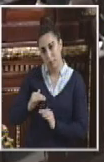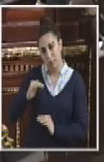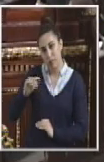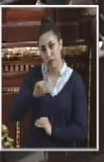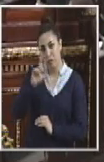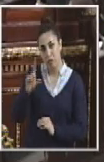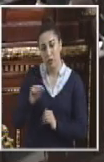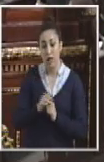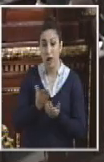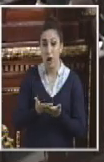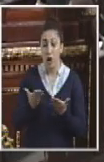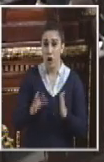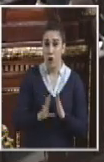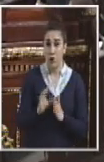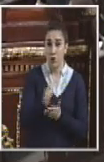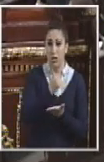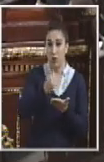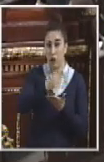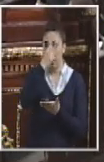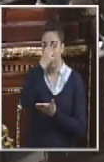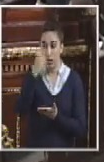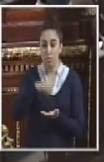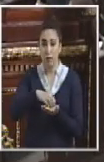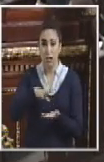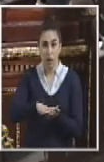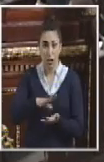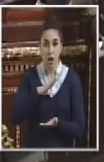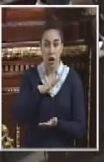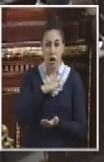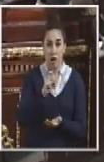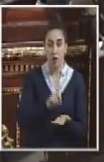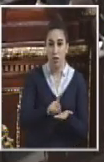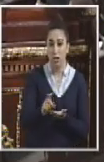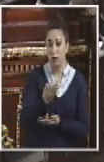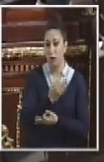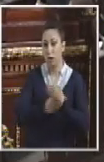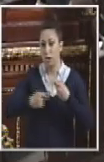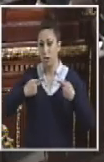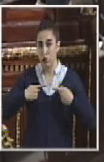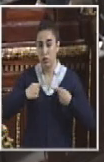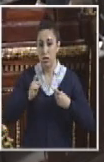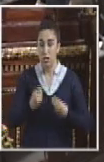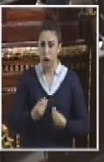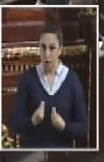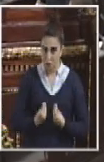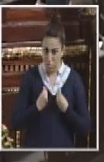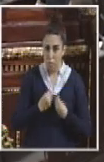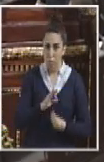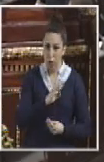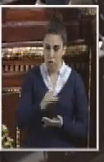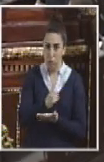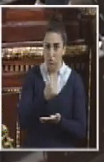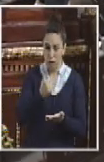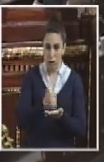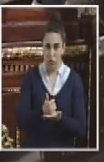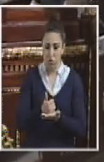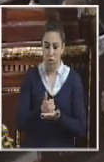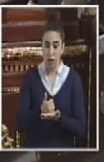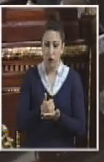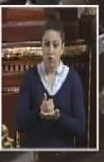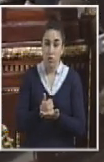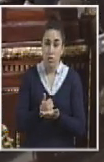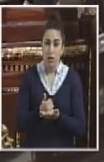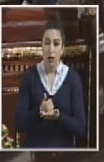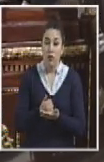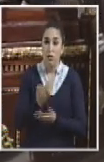Ciudad de México reconoce el derecho que tienen todas las personas a vivir en una ciudad. Por supuesto, está